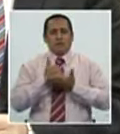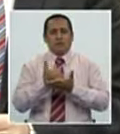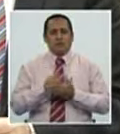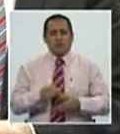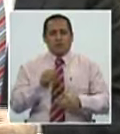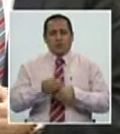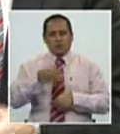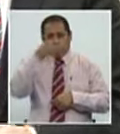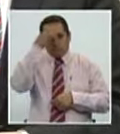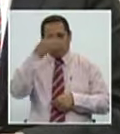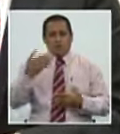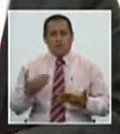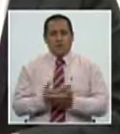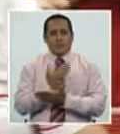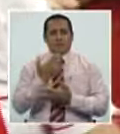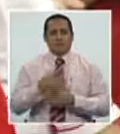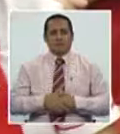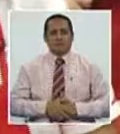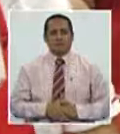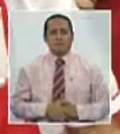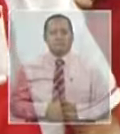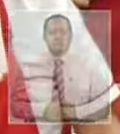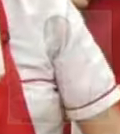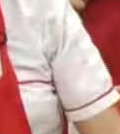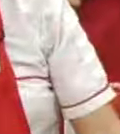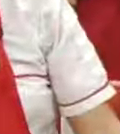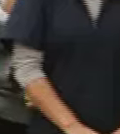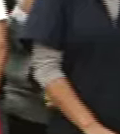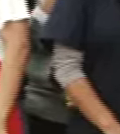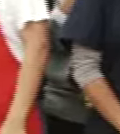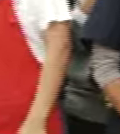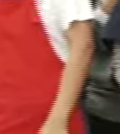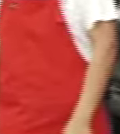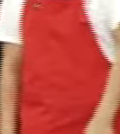laborales y con capacidades nuevas, ¿no?